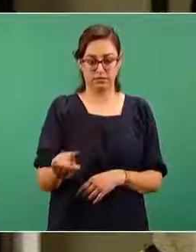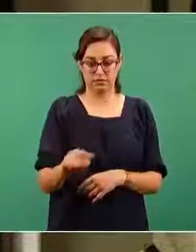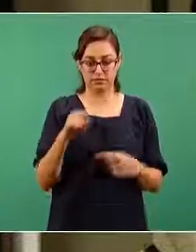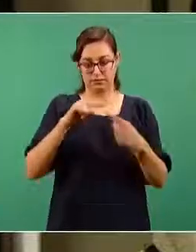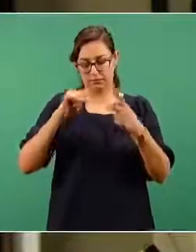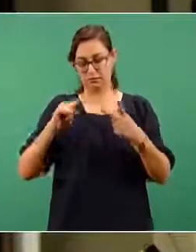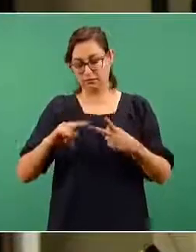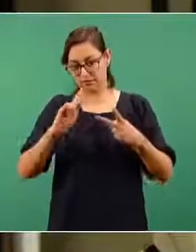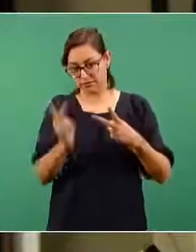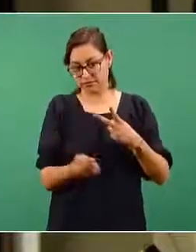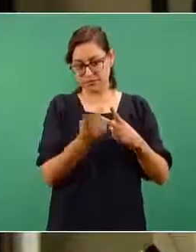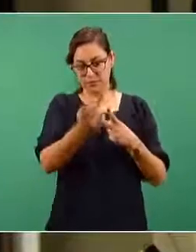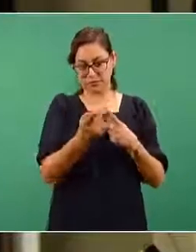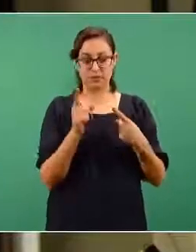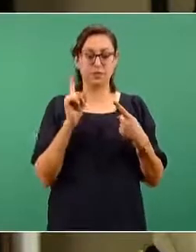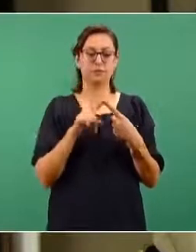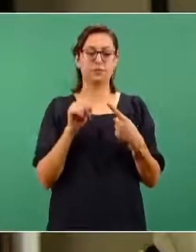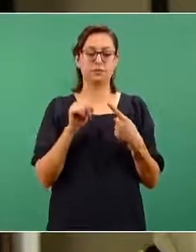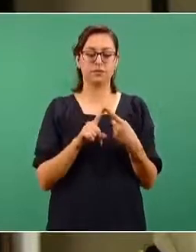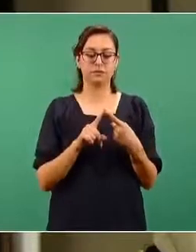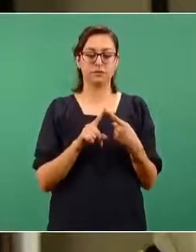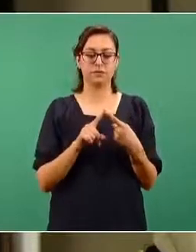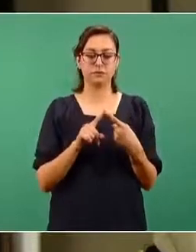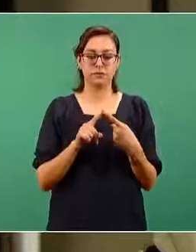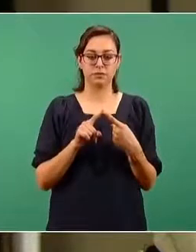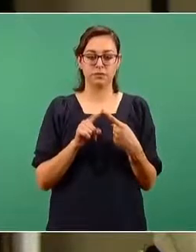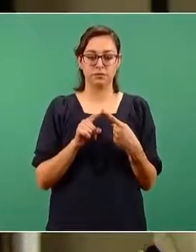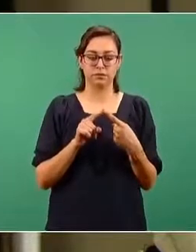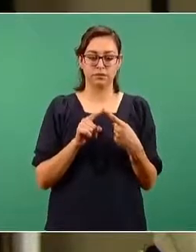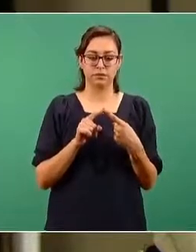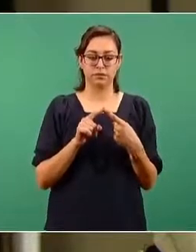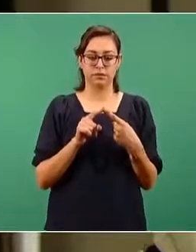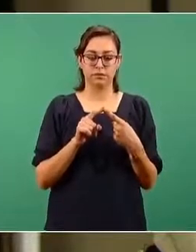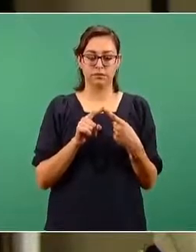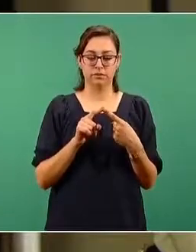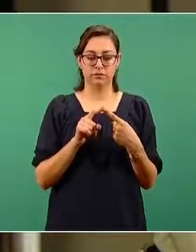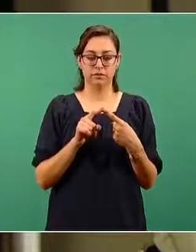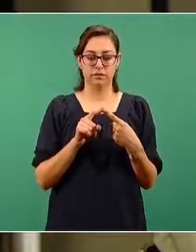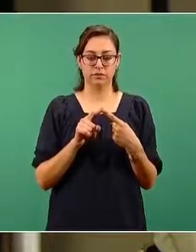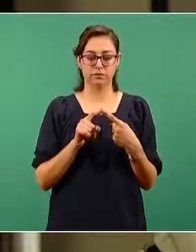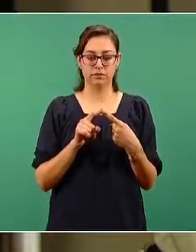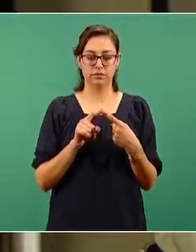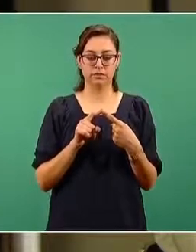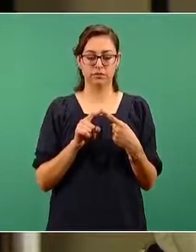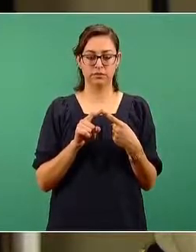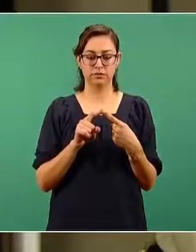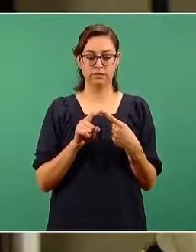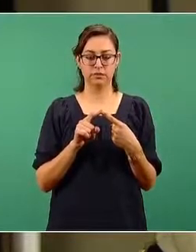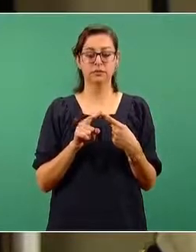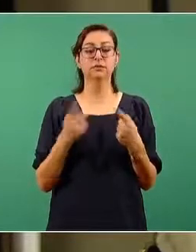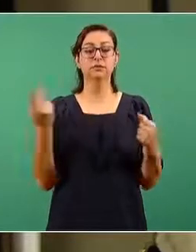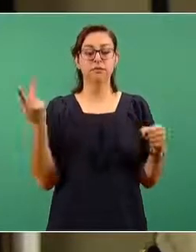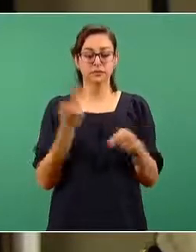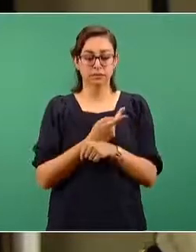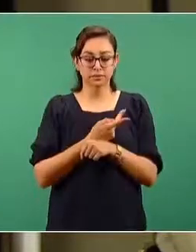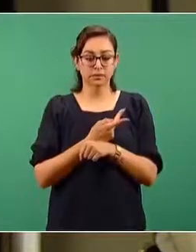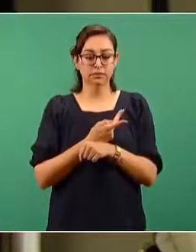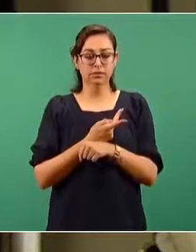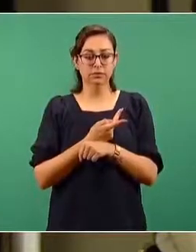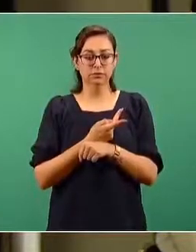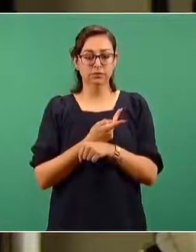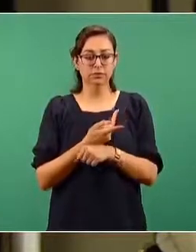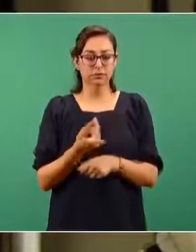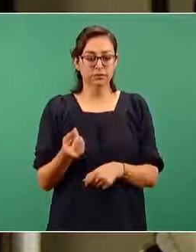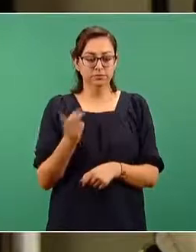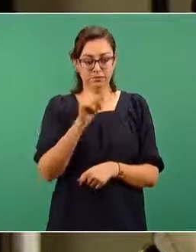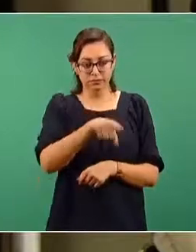La primera, bueno, precisamente derivado de esta investigación que están haciendo precisamente de este evento, que lo